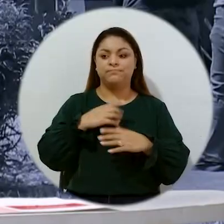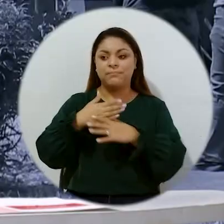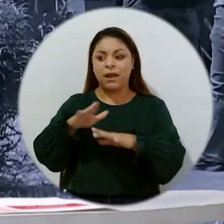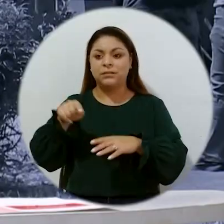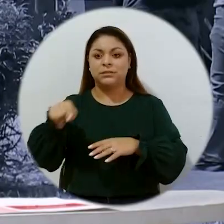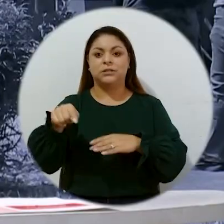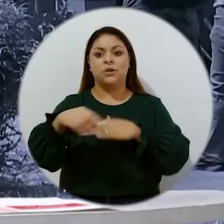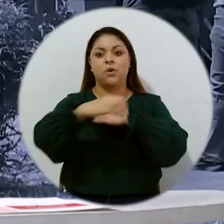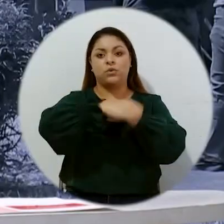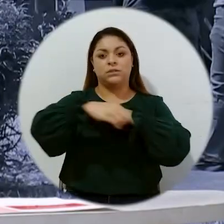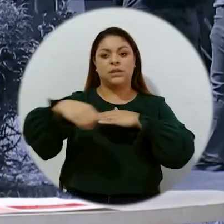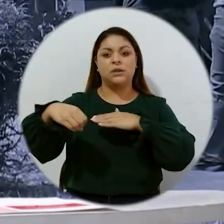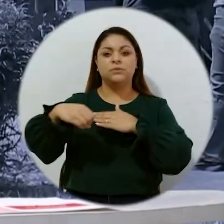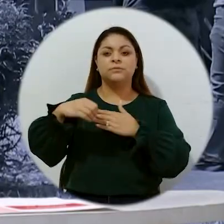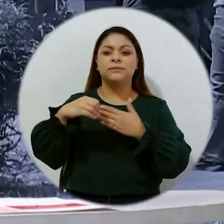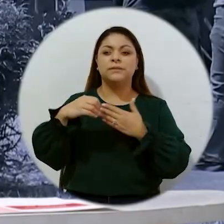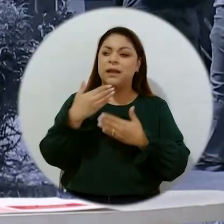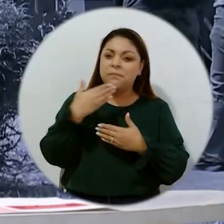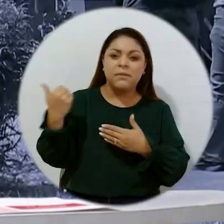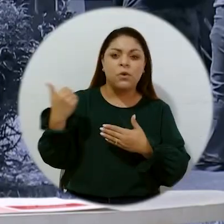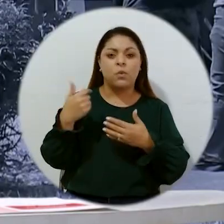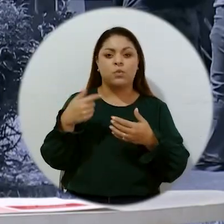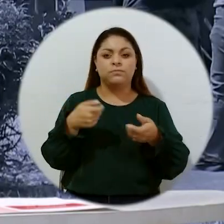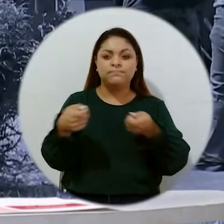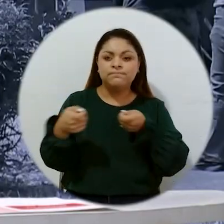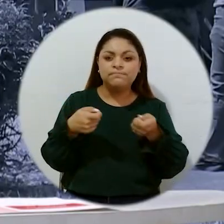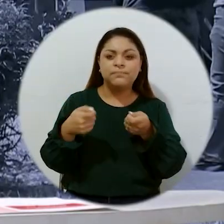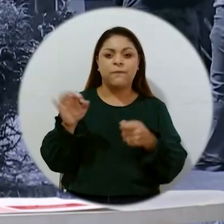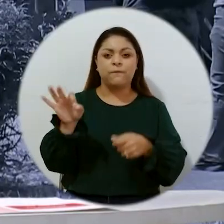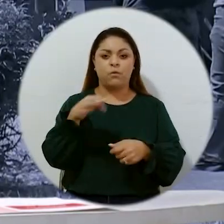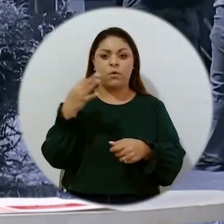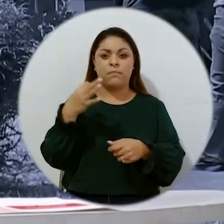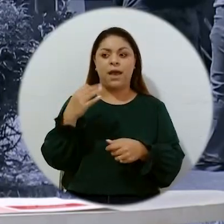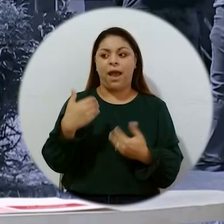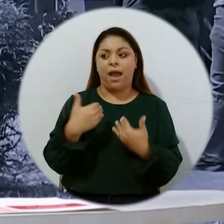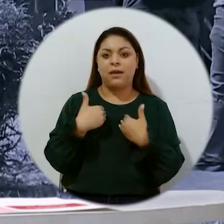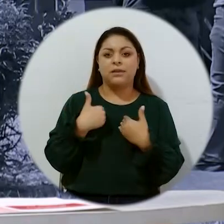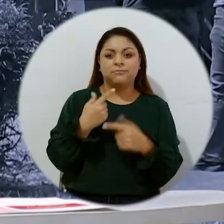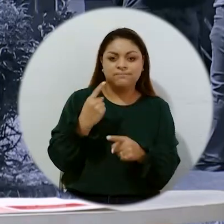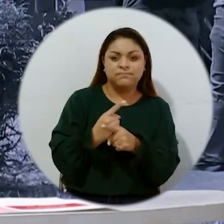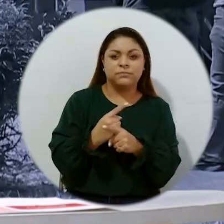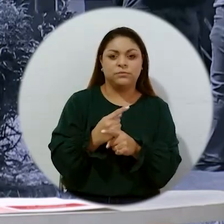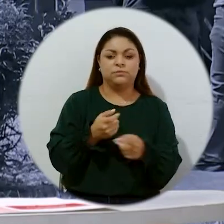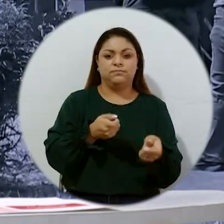nuestra parte de océano de la mejor manera? O sea, tener una adecuada gestión,